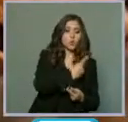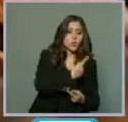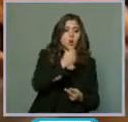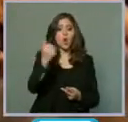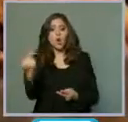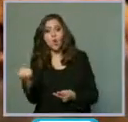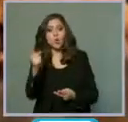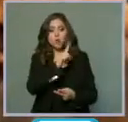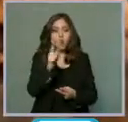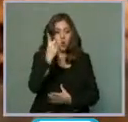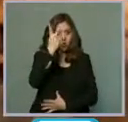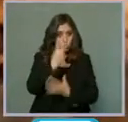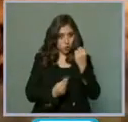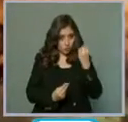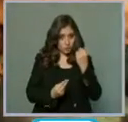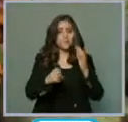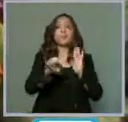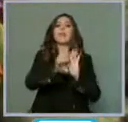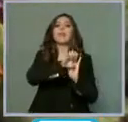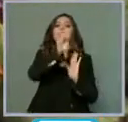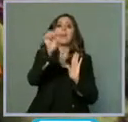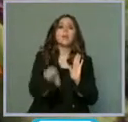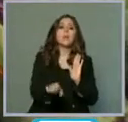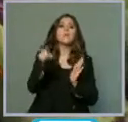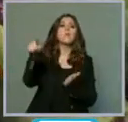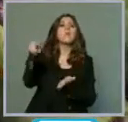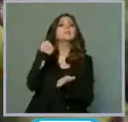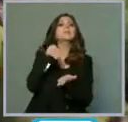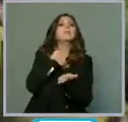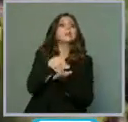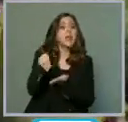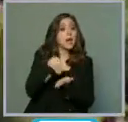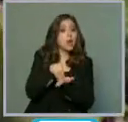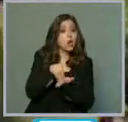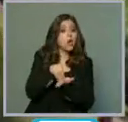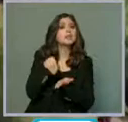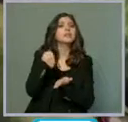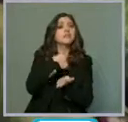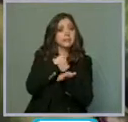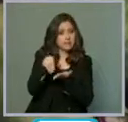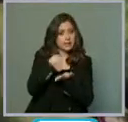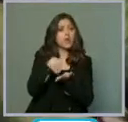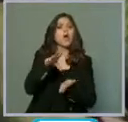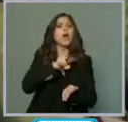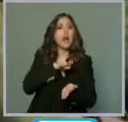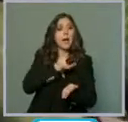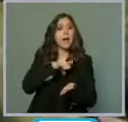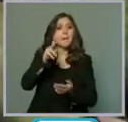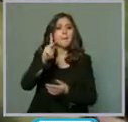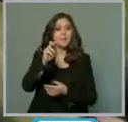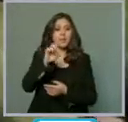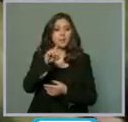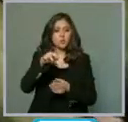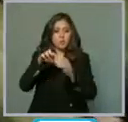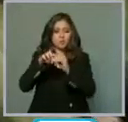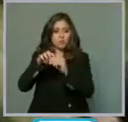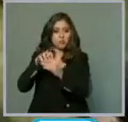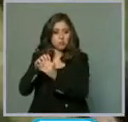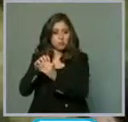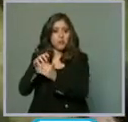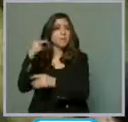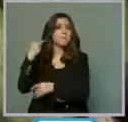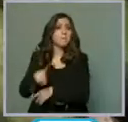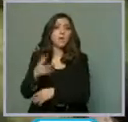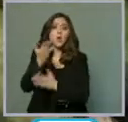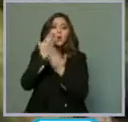ejemplo, si nosotros vemos el cerdo es un animal que tiene pezuña, pero no es un rumiante, por lo tanto queda